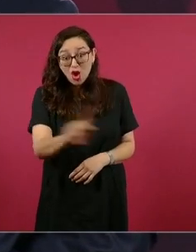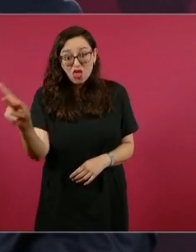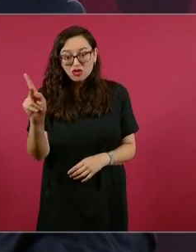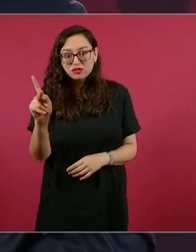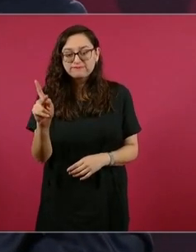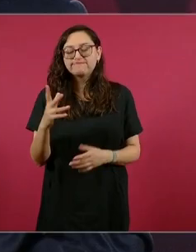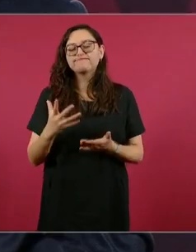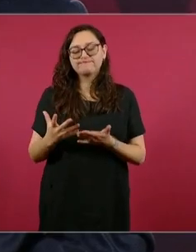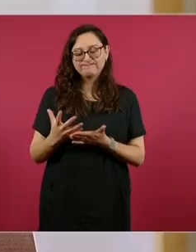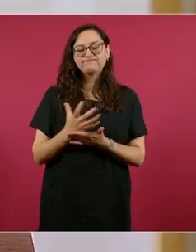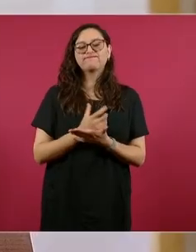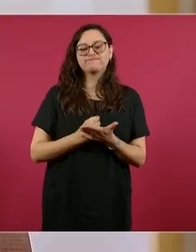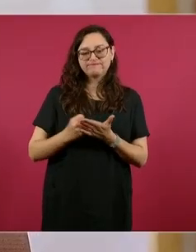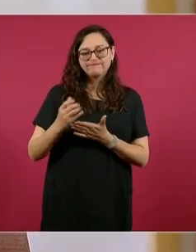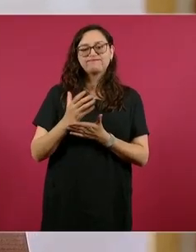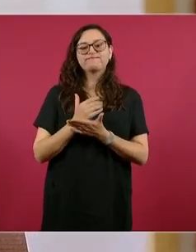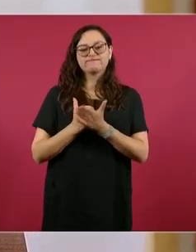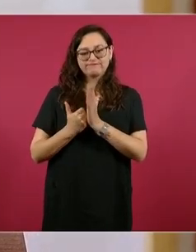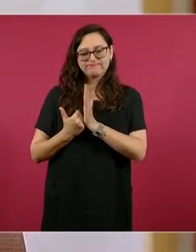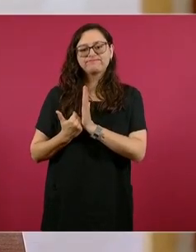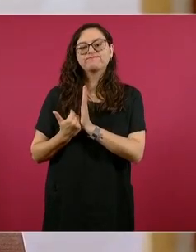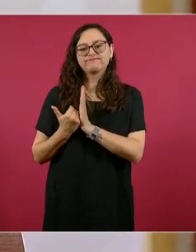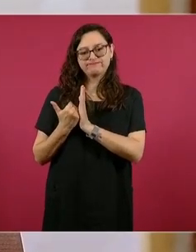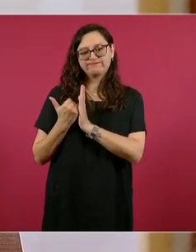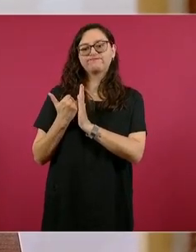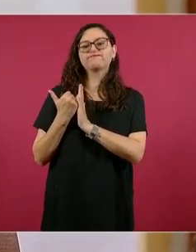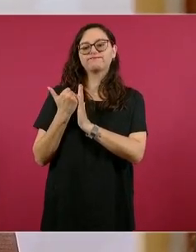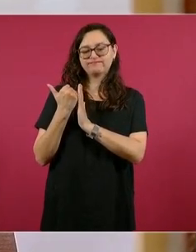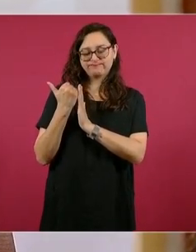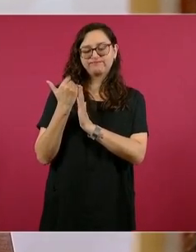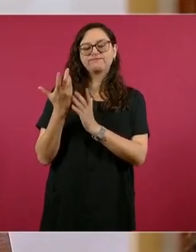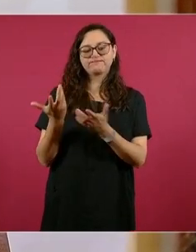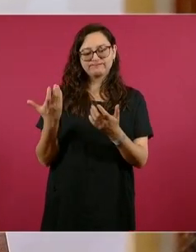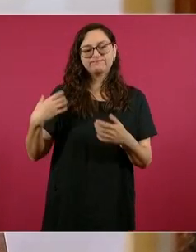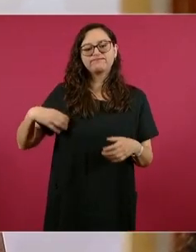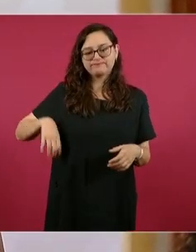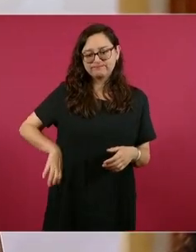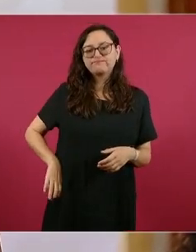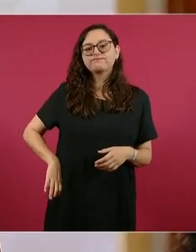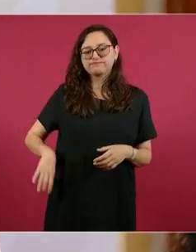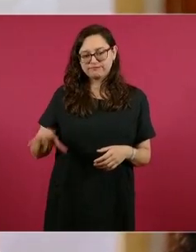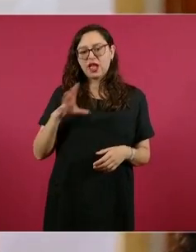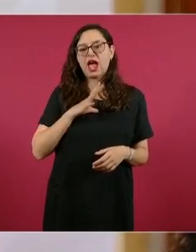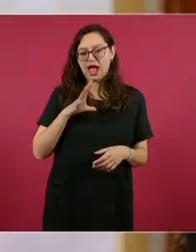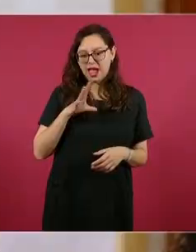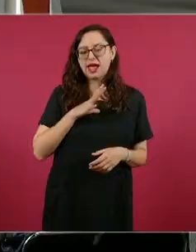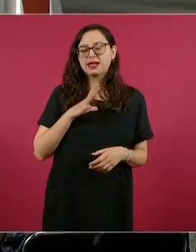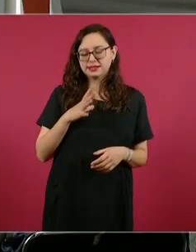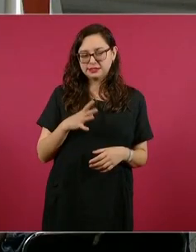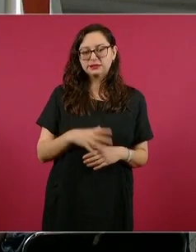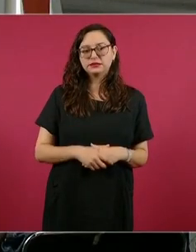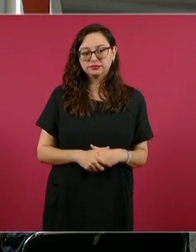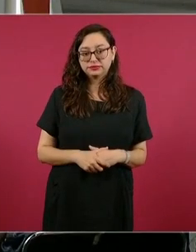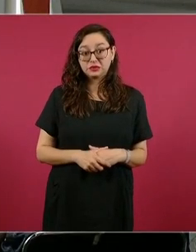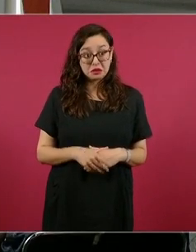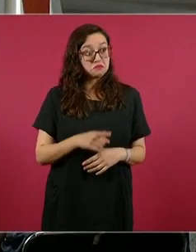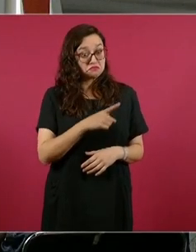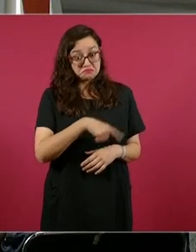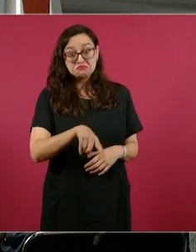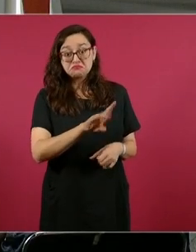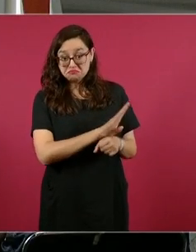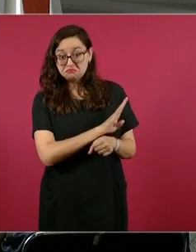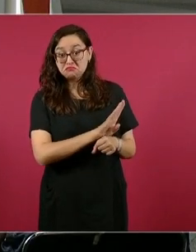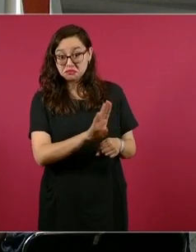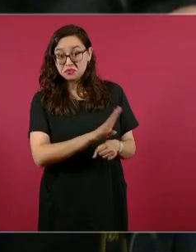todos te van a decir que han obtenido ganancias lícitas,